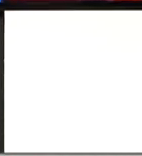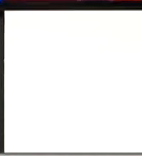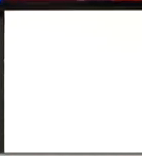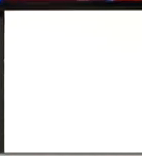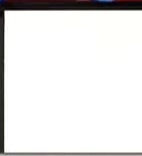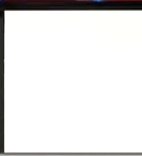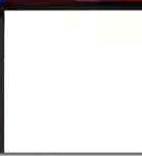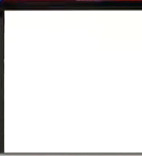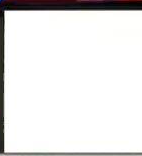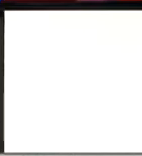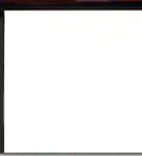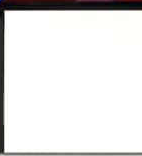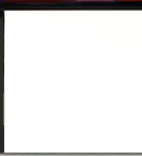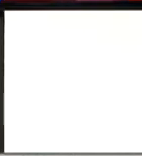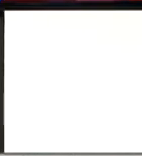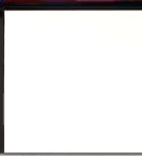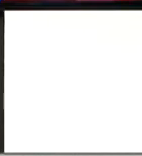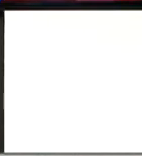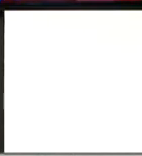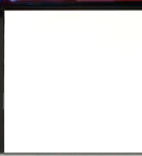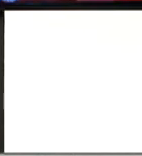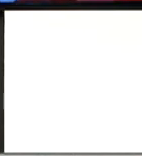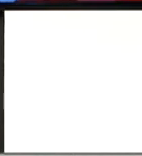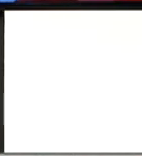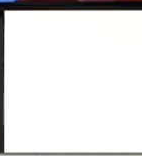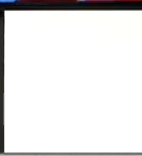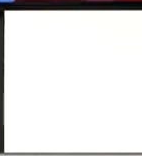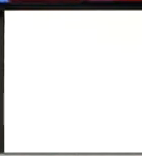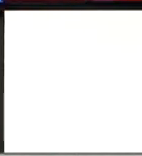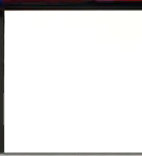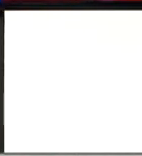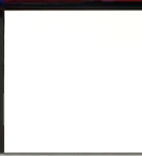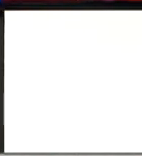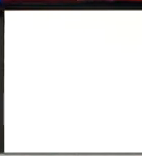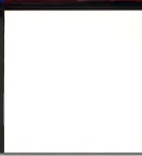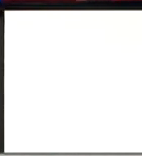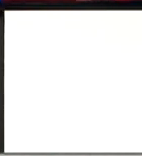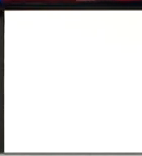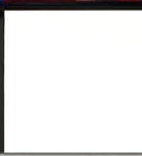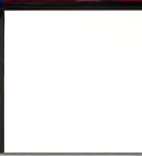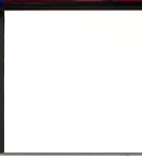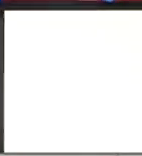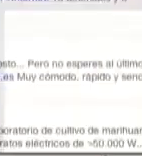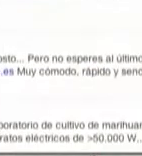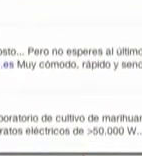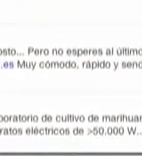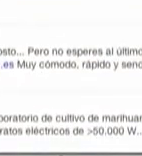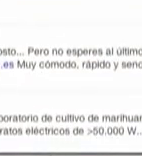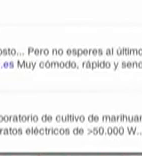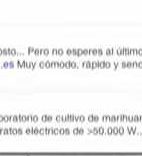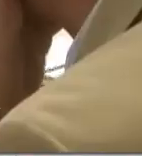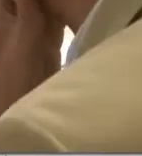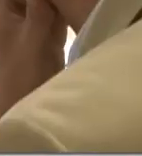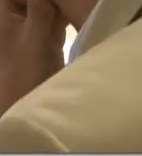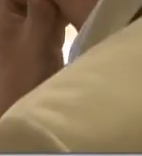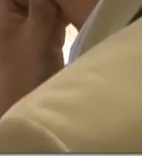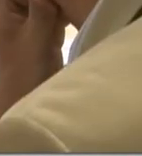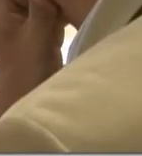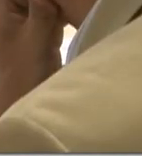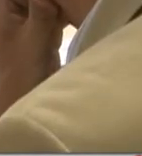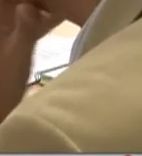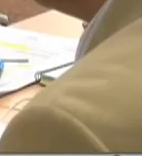están implementando varias medidas de transparencia para detectar las publicaciones o los anuncios que están directamente relacionados con el